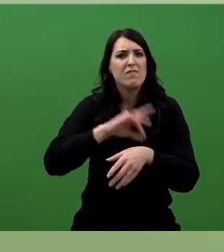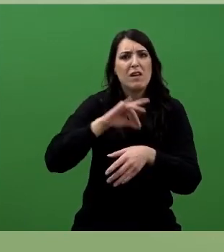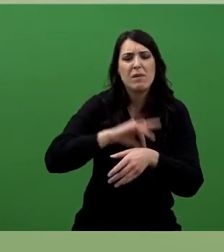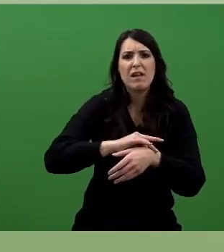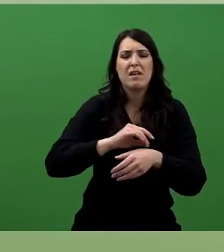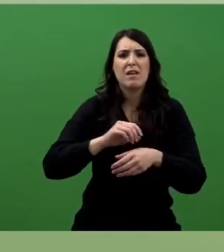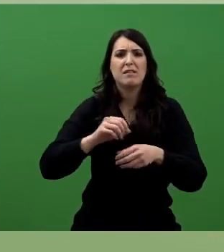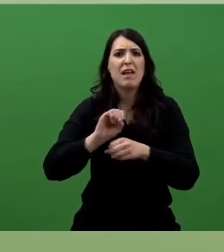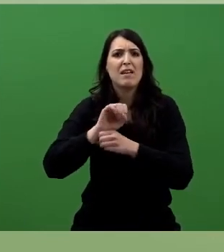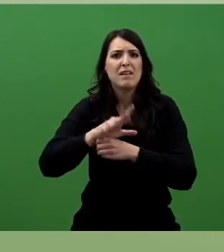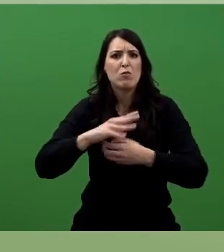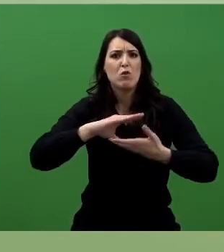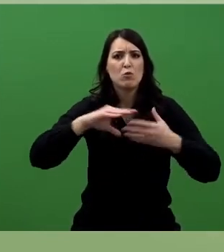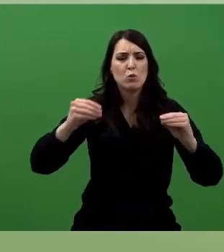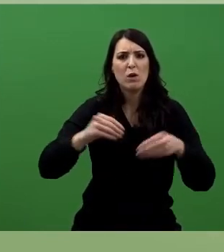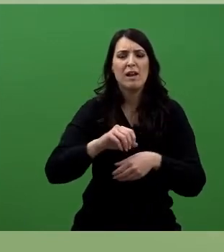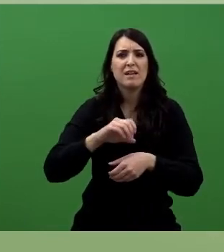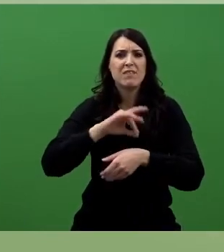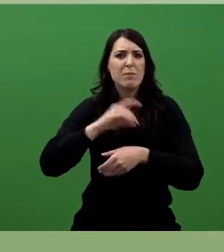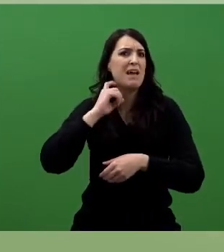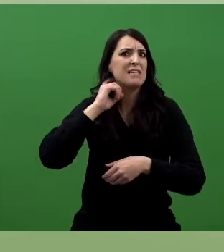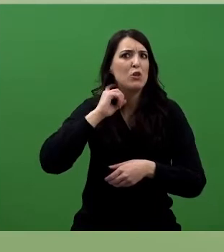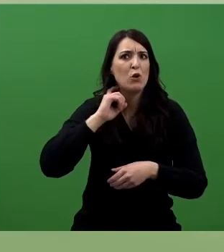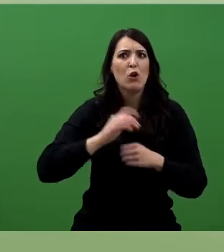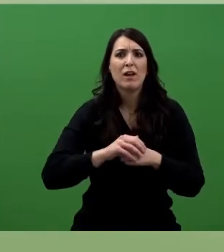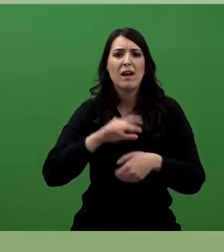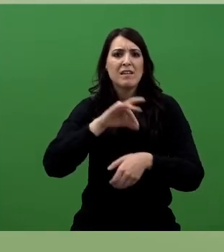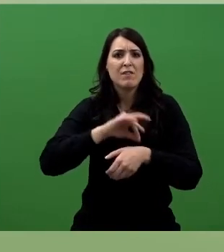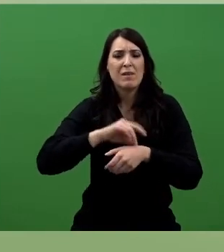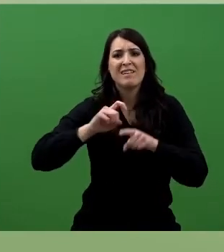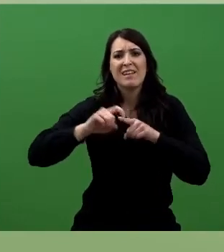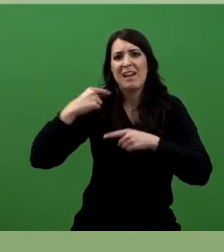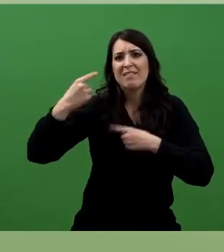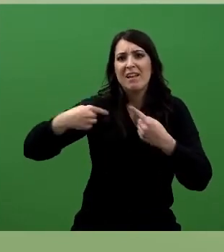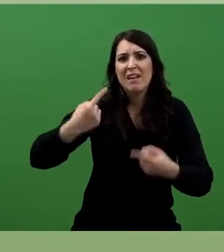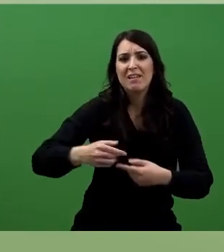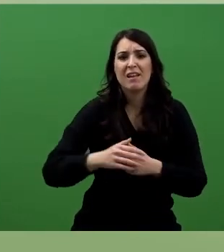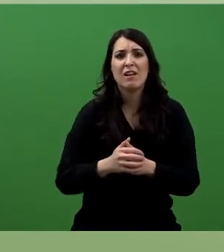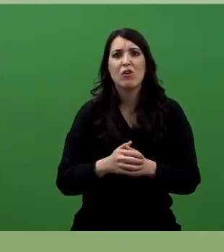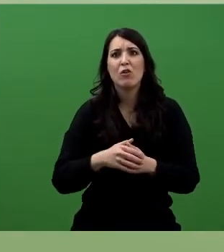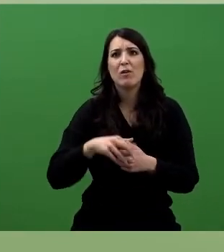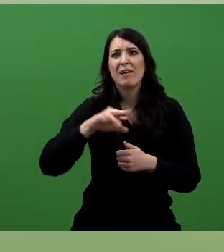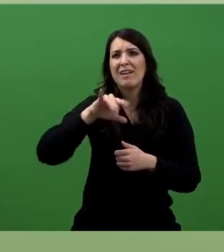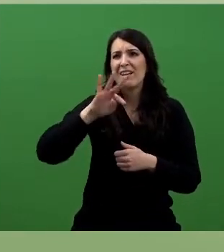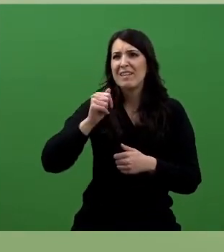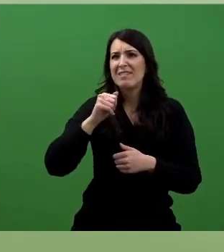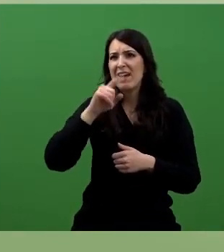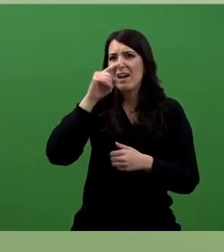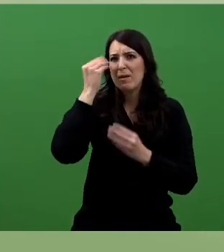RND, de neurológicas, Genturis, de cáncer hereditario, RITA, que si no recuerdo mal